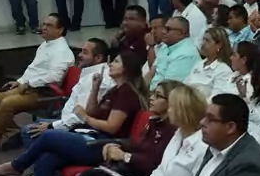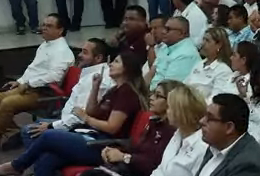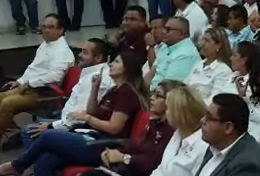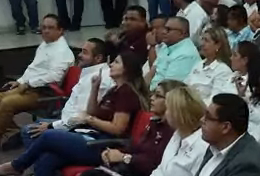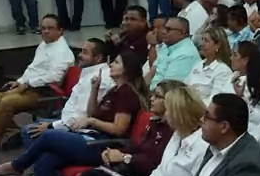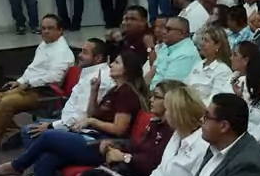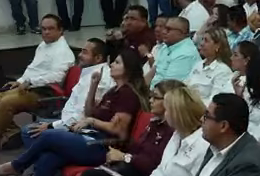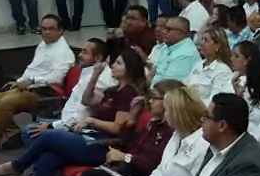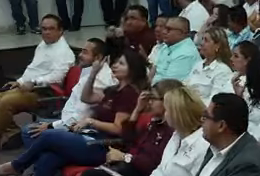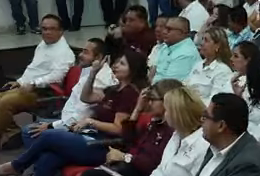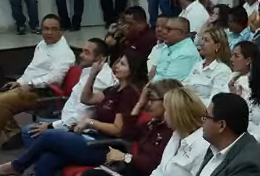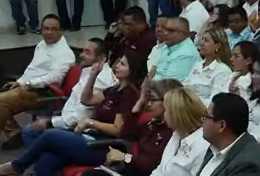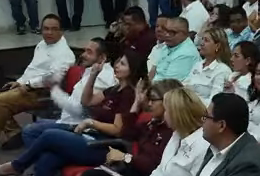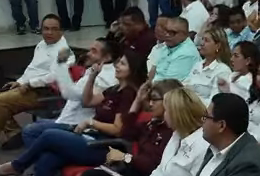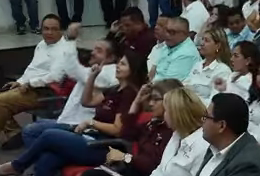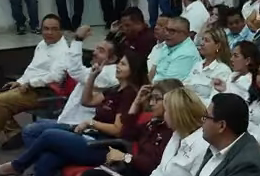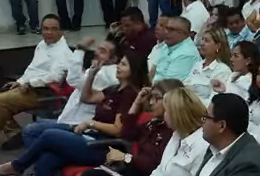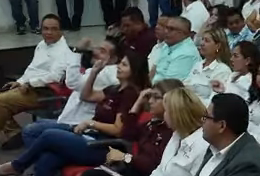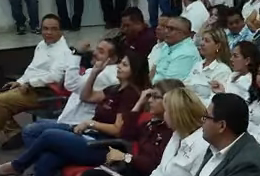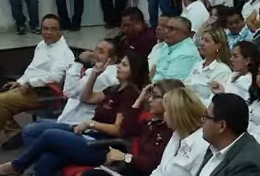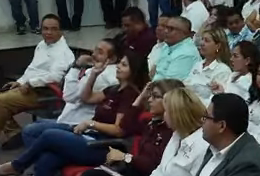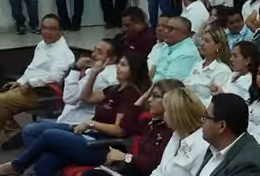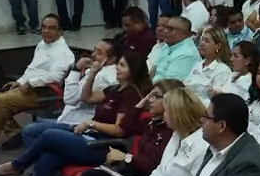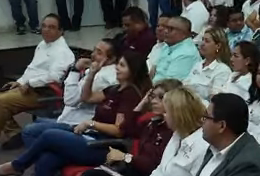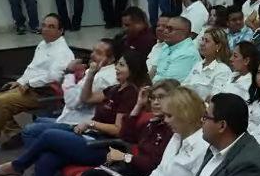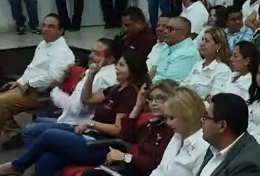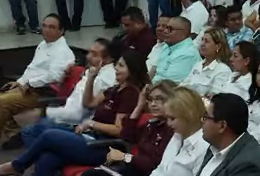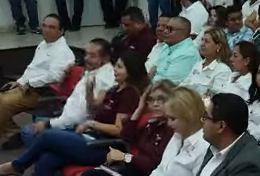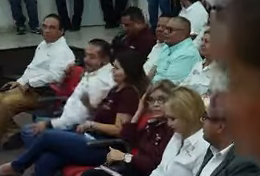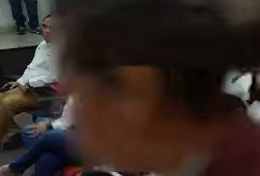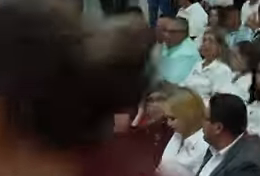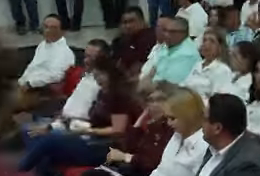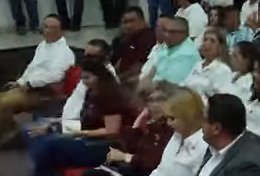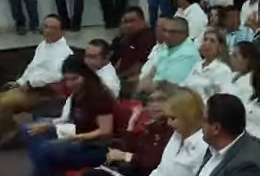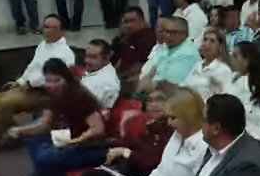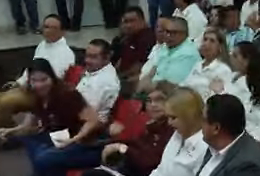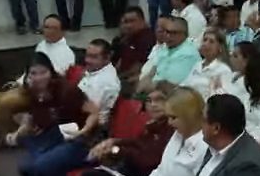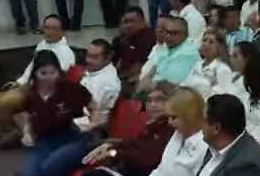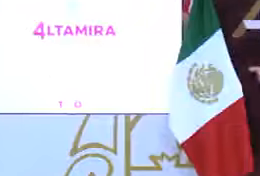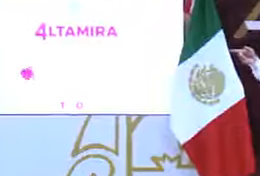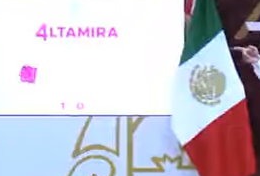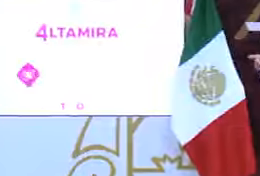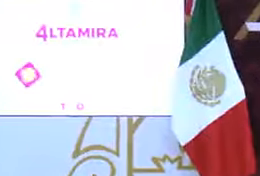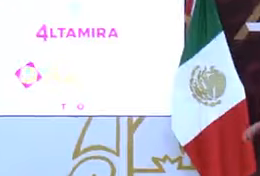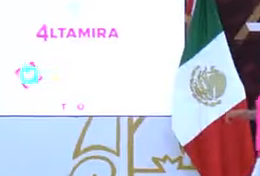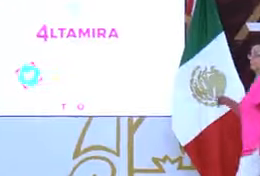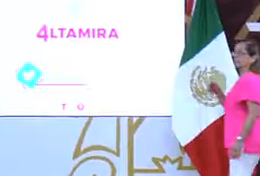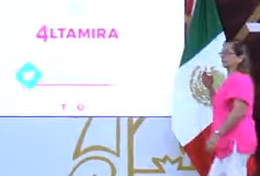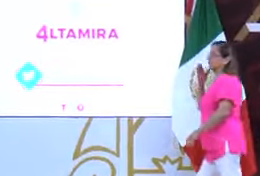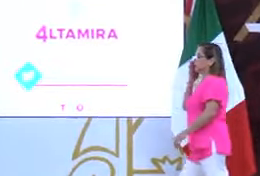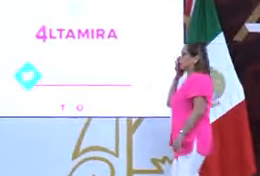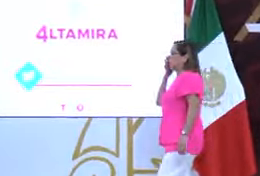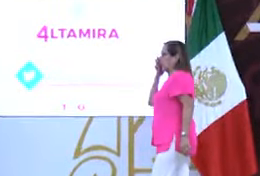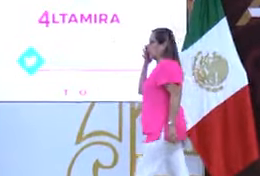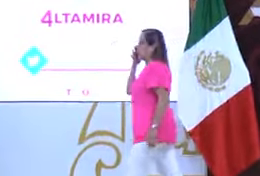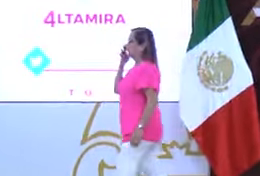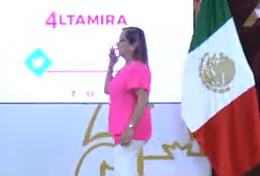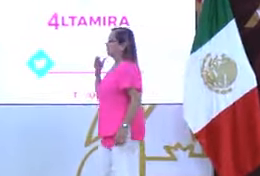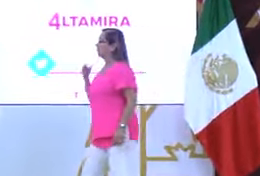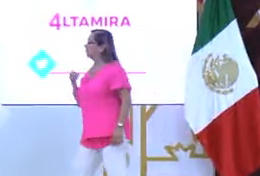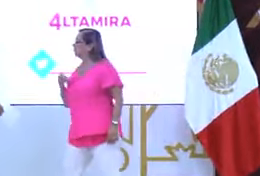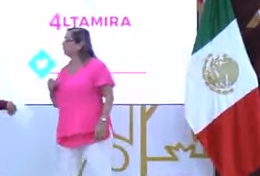regidores, síndicos, alguien que trae alguna información que la quiera expresar. A ver, vente. Nos están dando chance, mira, no ha empezado la mañanera.